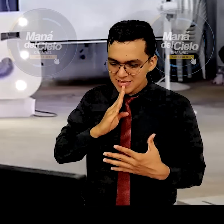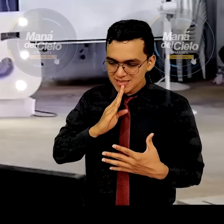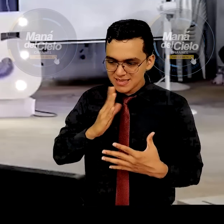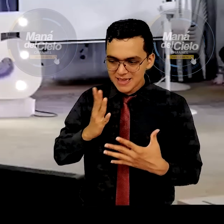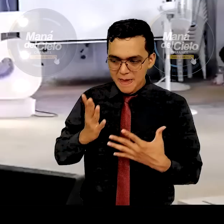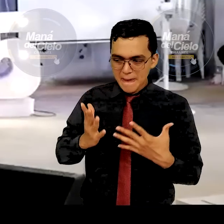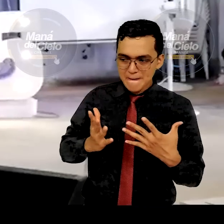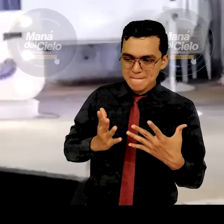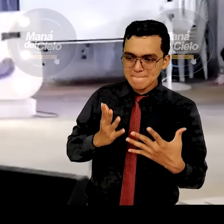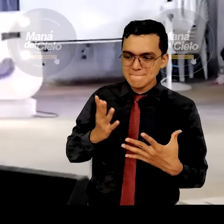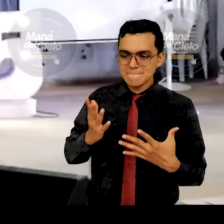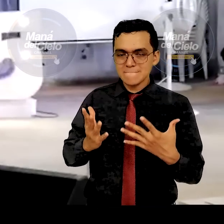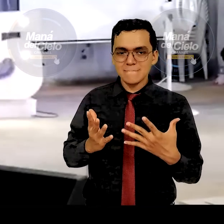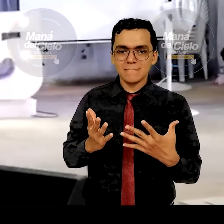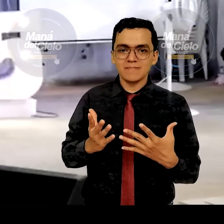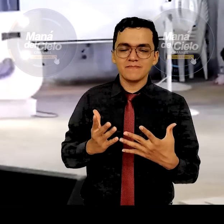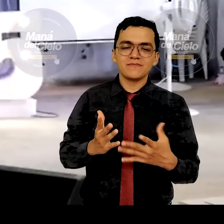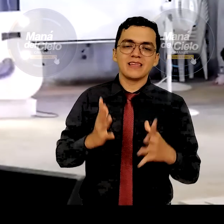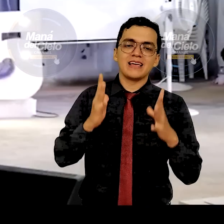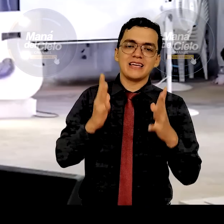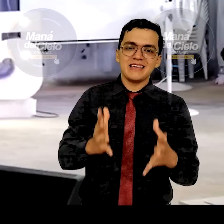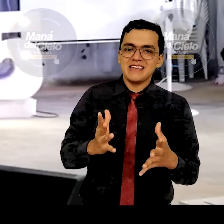Ni sin bozal de ese que usamos ahora.